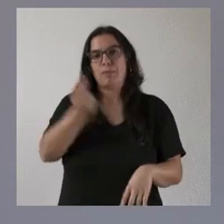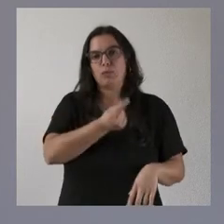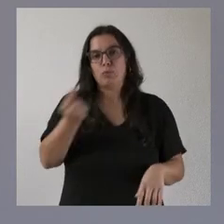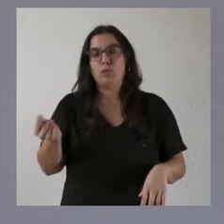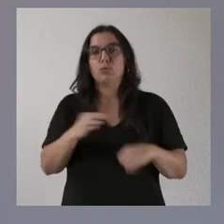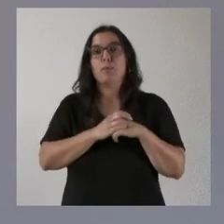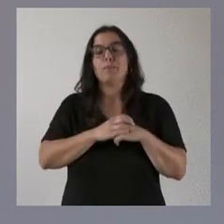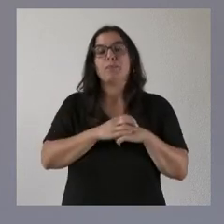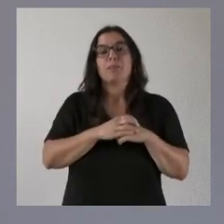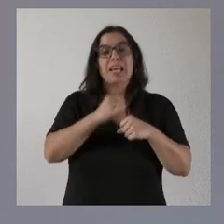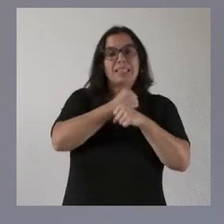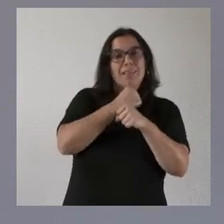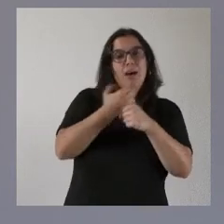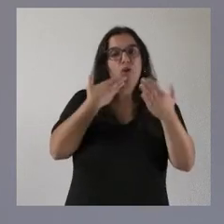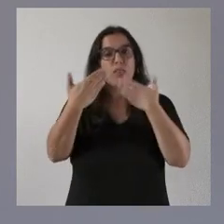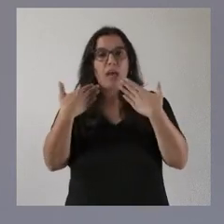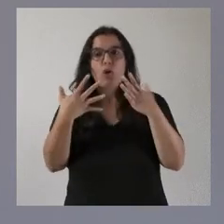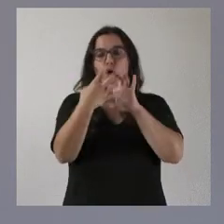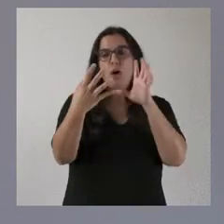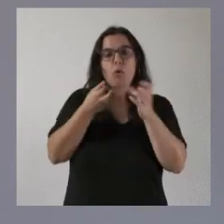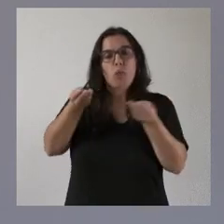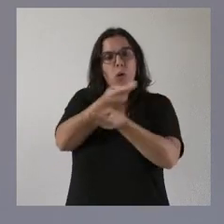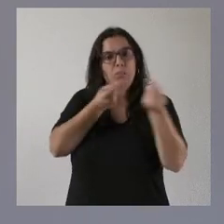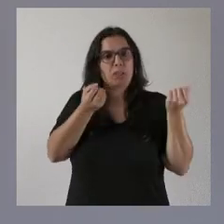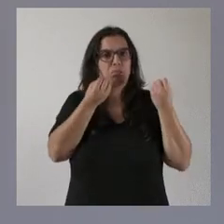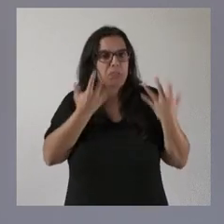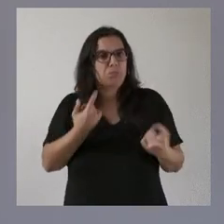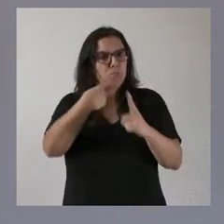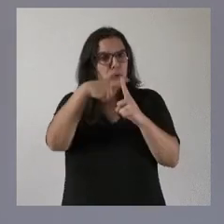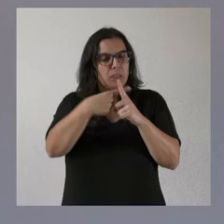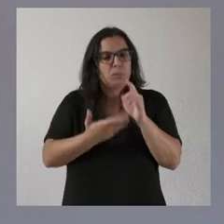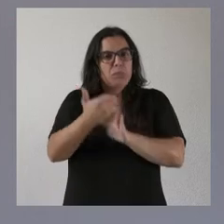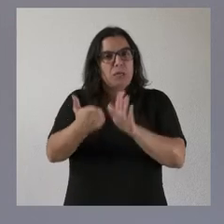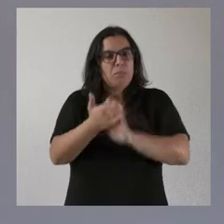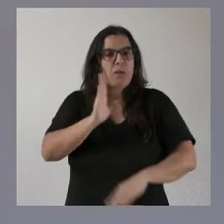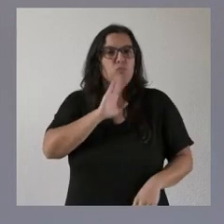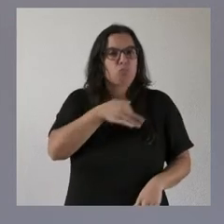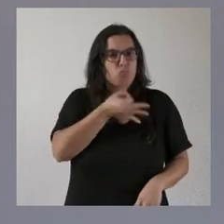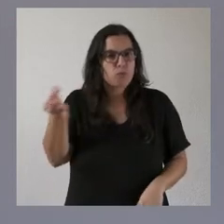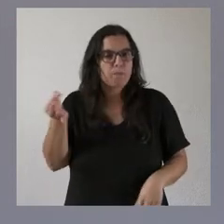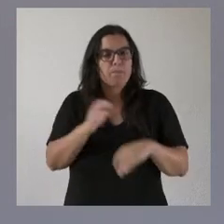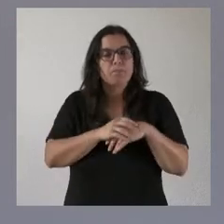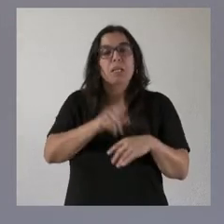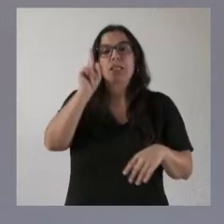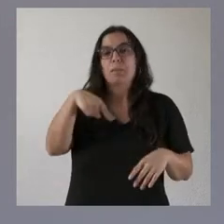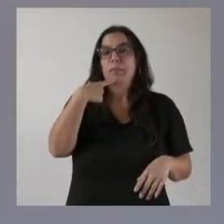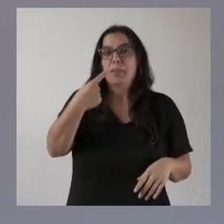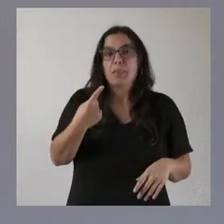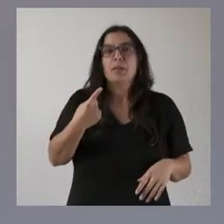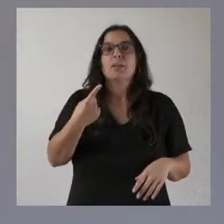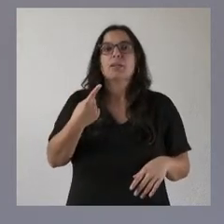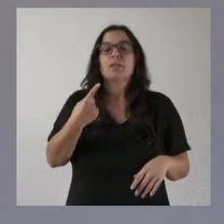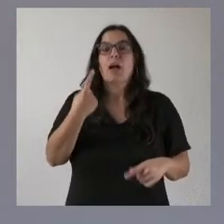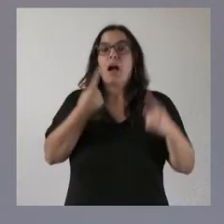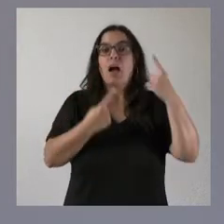diálogo de trabajo y de acuerdos muy positivo se Avanza en la dirección adecuada y también hay que señalar que seguimos incorporando